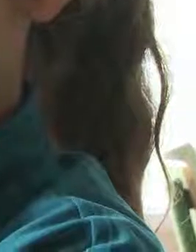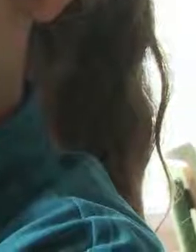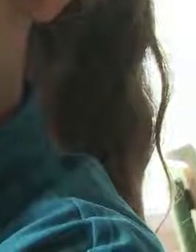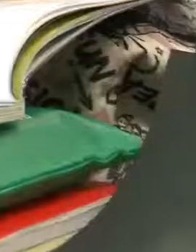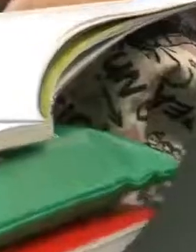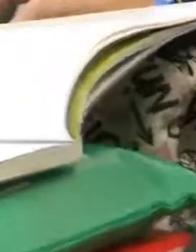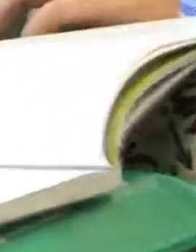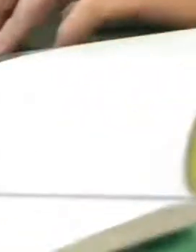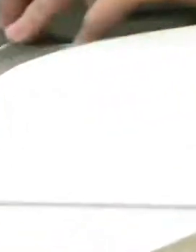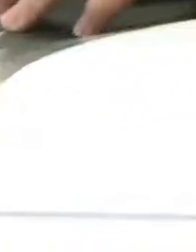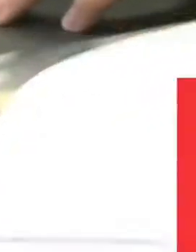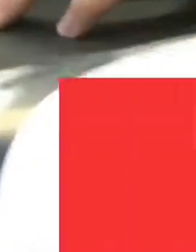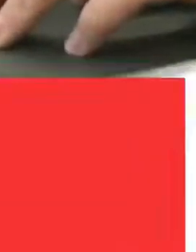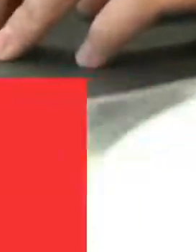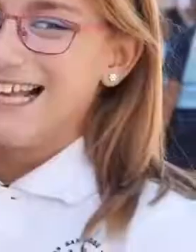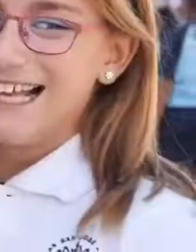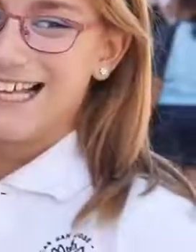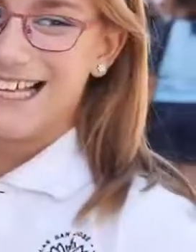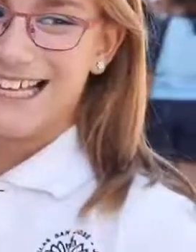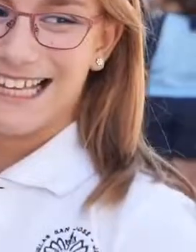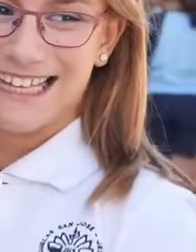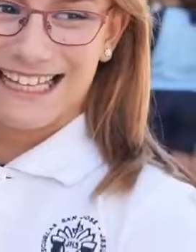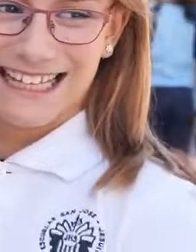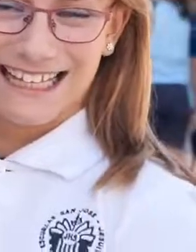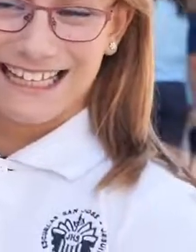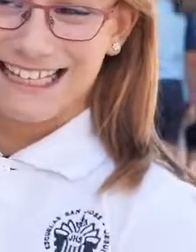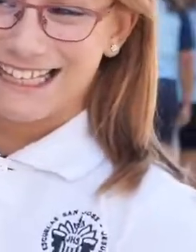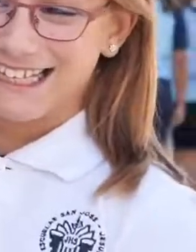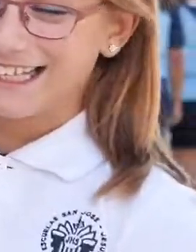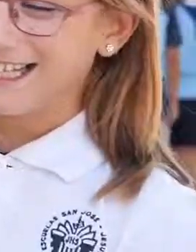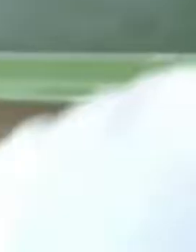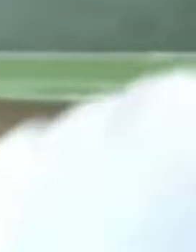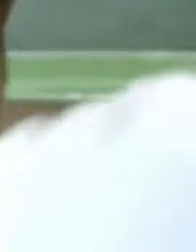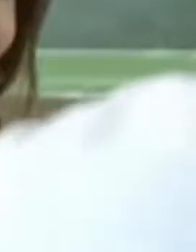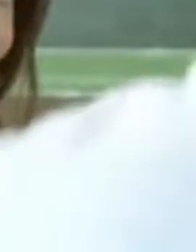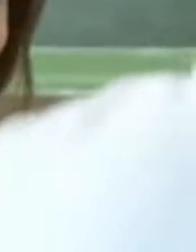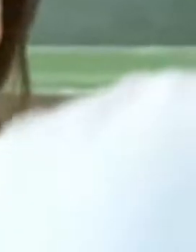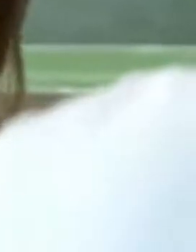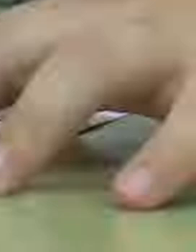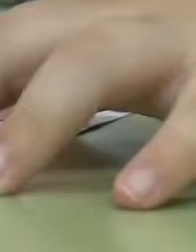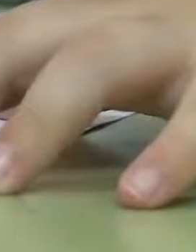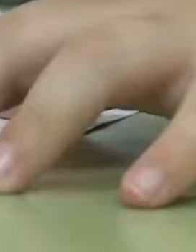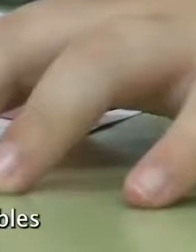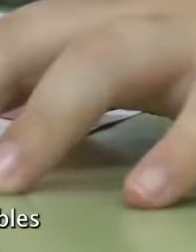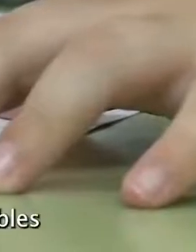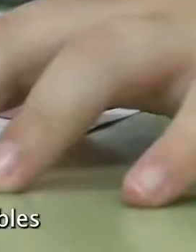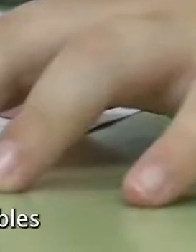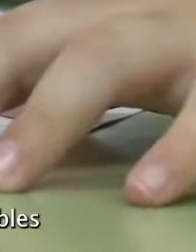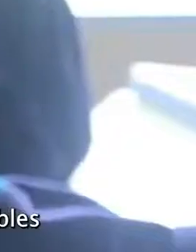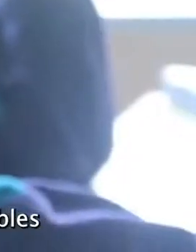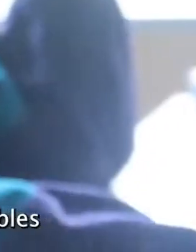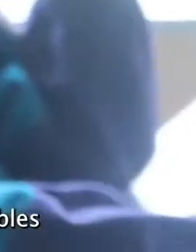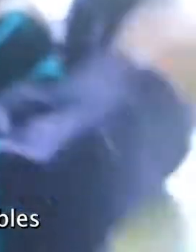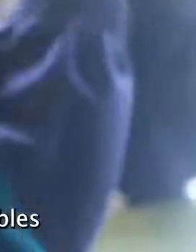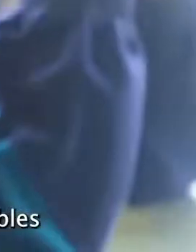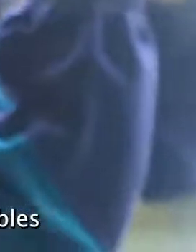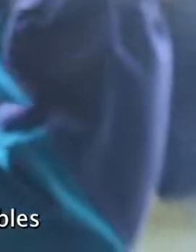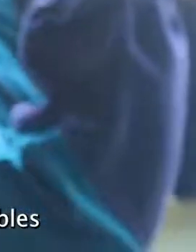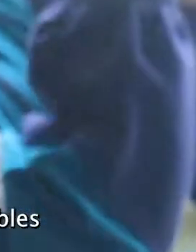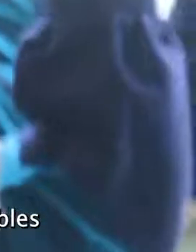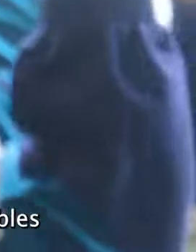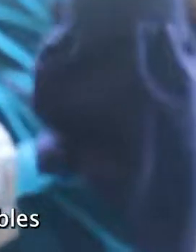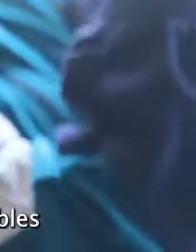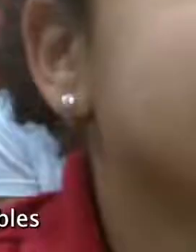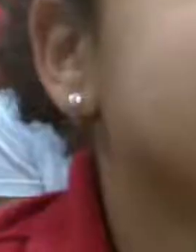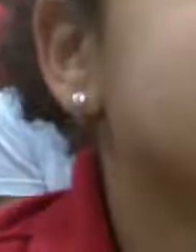Todas nuestras iniciativas se orientan a la equidad educativa como principio fundamental. Queremos garantizar los